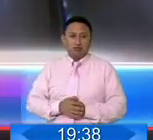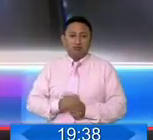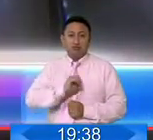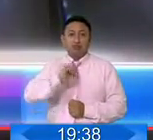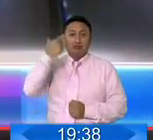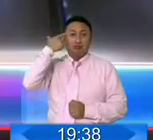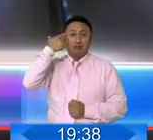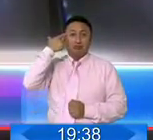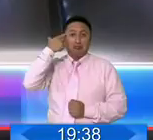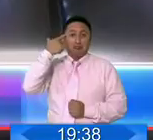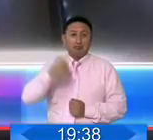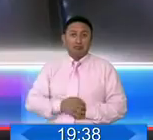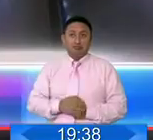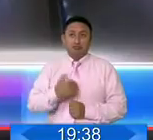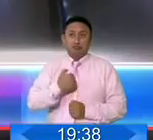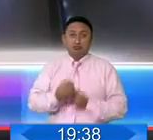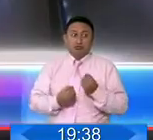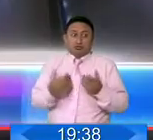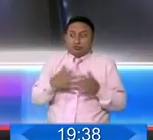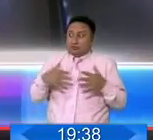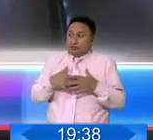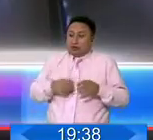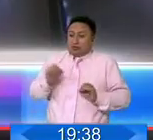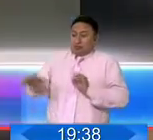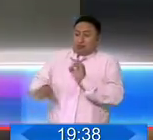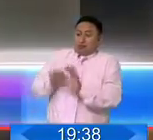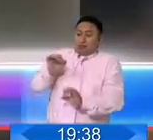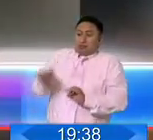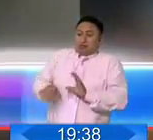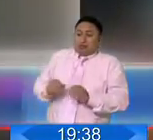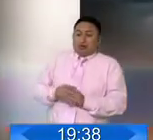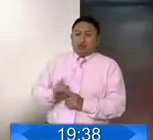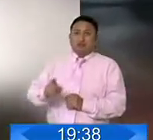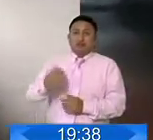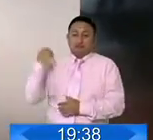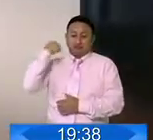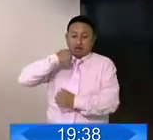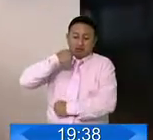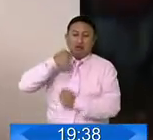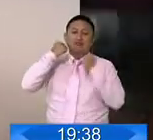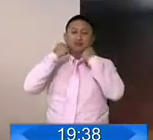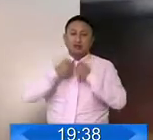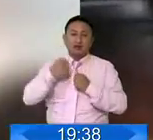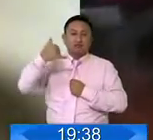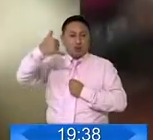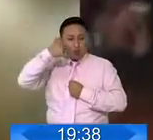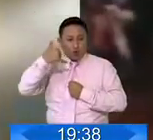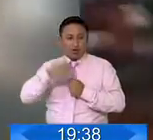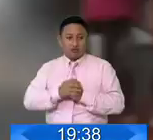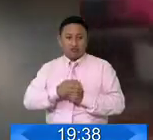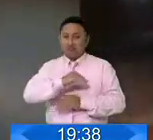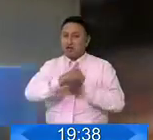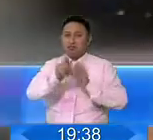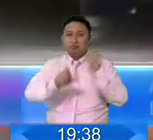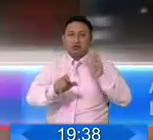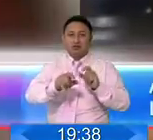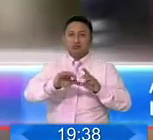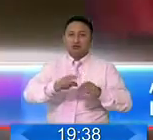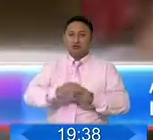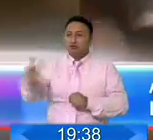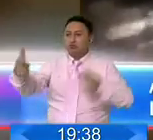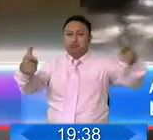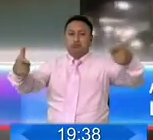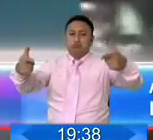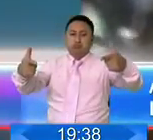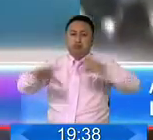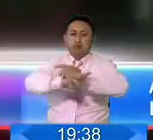un arma en la cabeza. Nosotros súper que asustados, dimos todo. Se llevaron carteras, cadenas, celulares. A todo el mundo le apuntaban con el